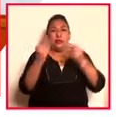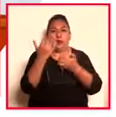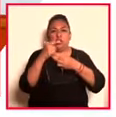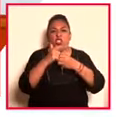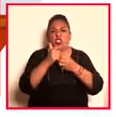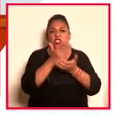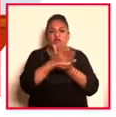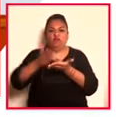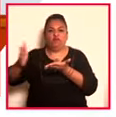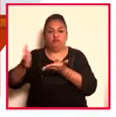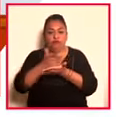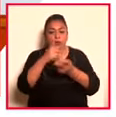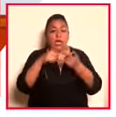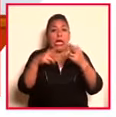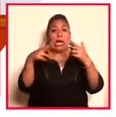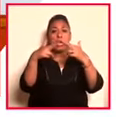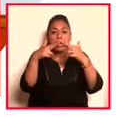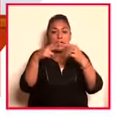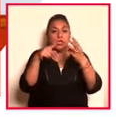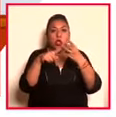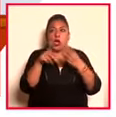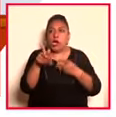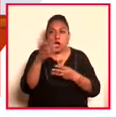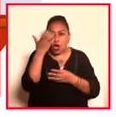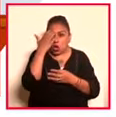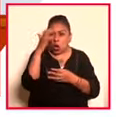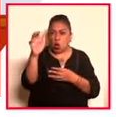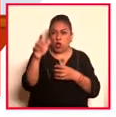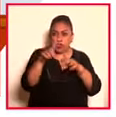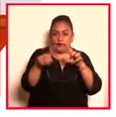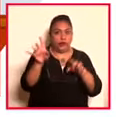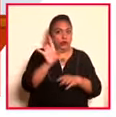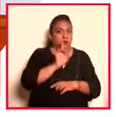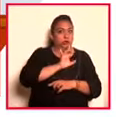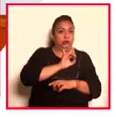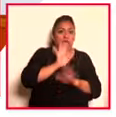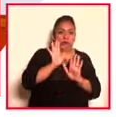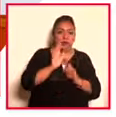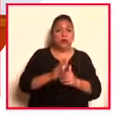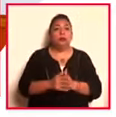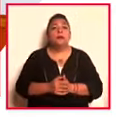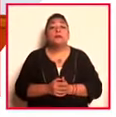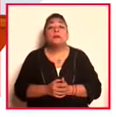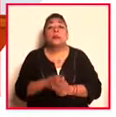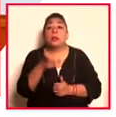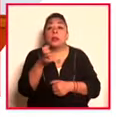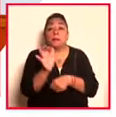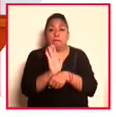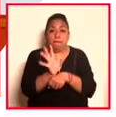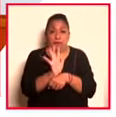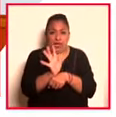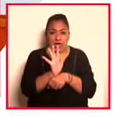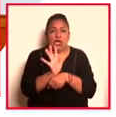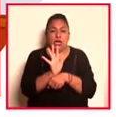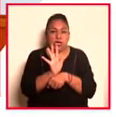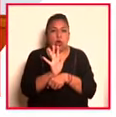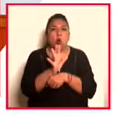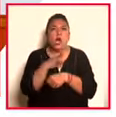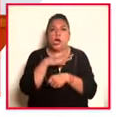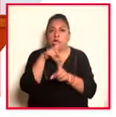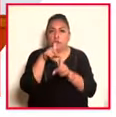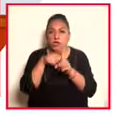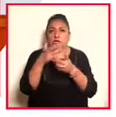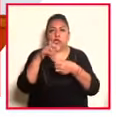la religión y el miedo a lo desconocido o diferente. Es una película con una crítica